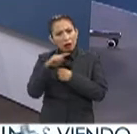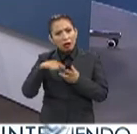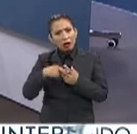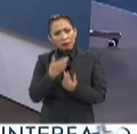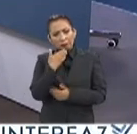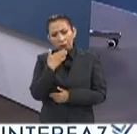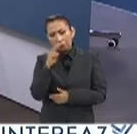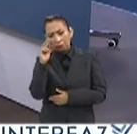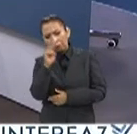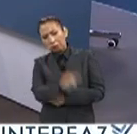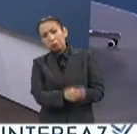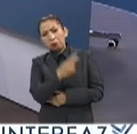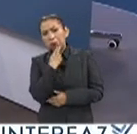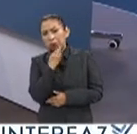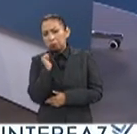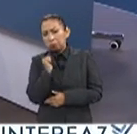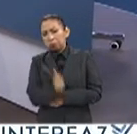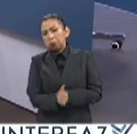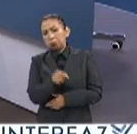realmente el uso